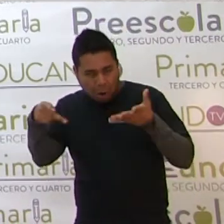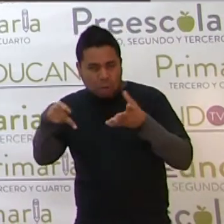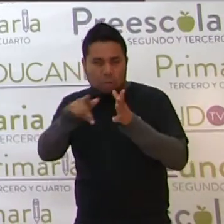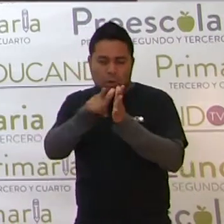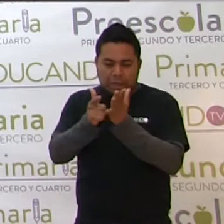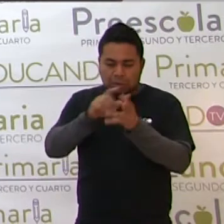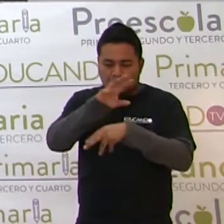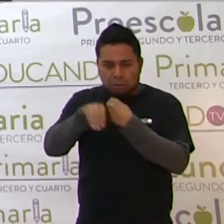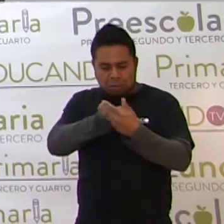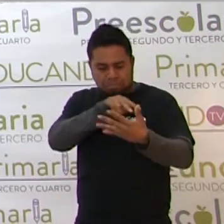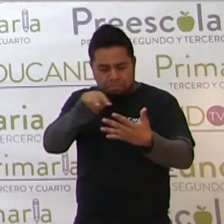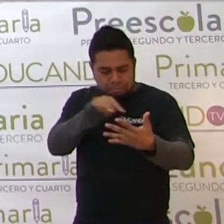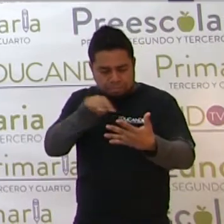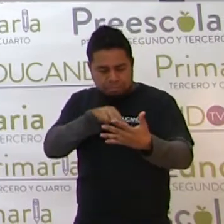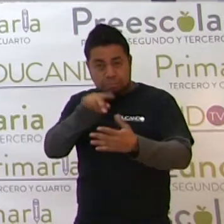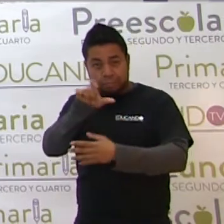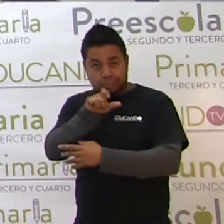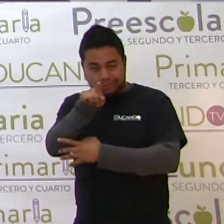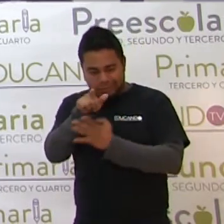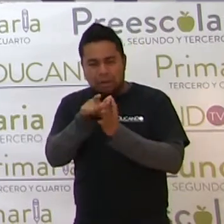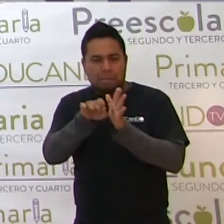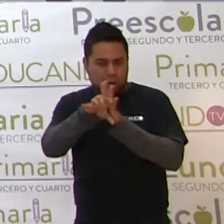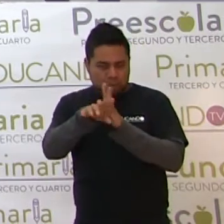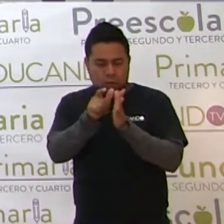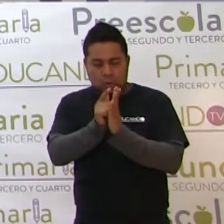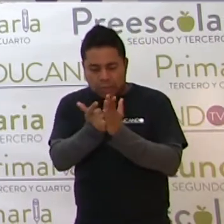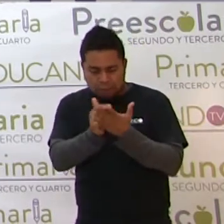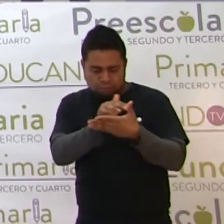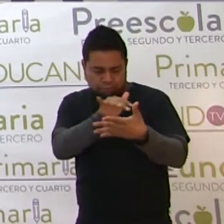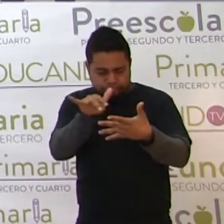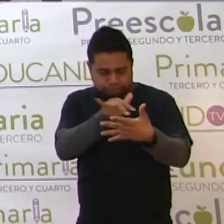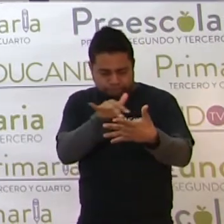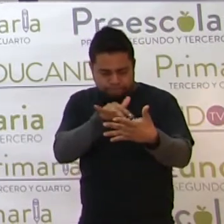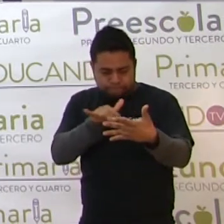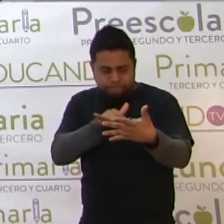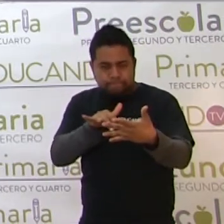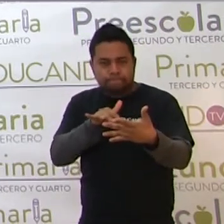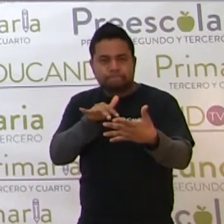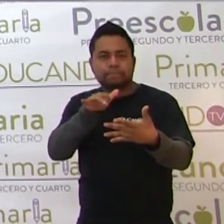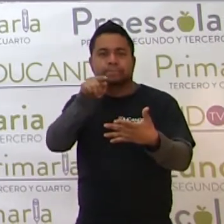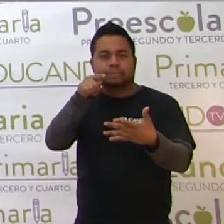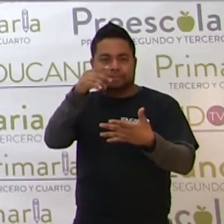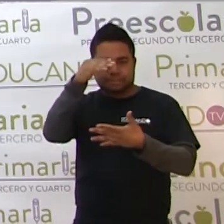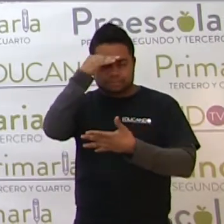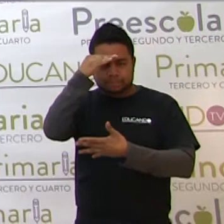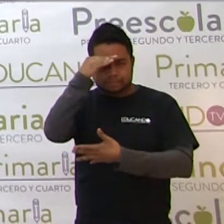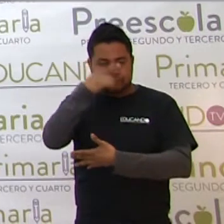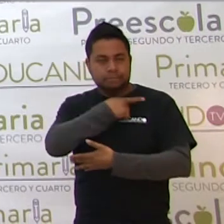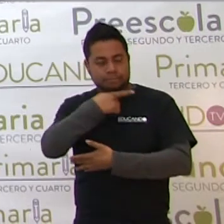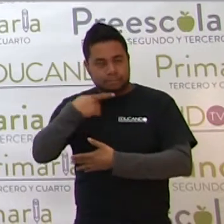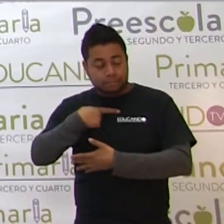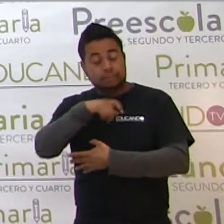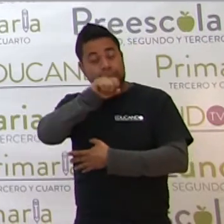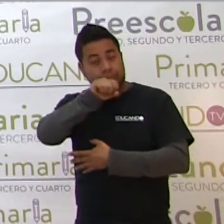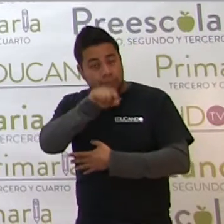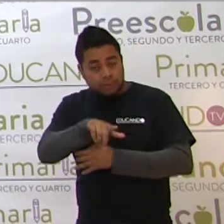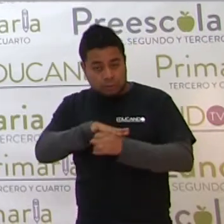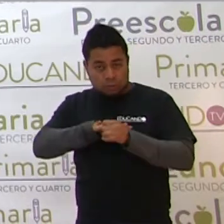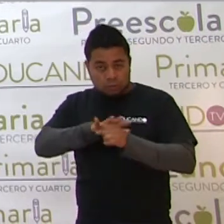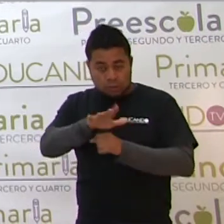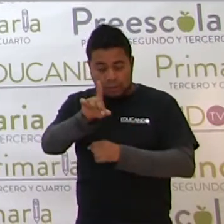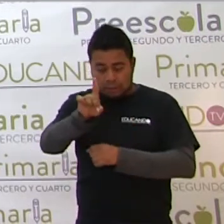en que leamos los libros o los documentos, vamos a empezar a considerar incluso